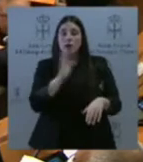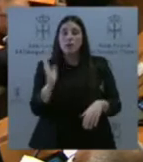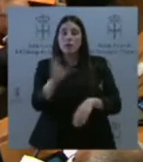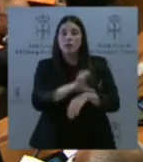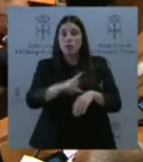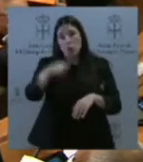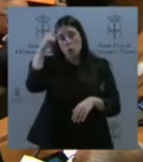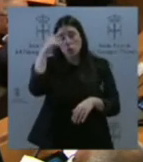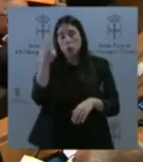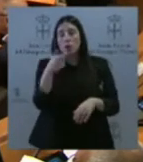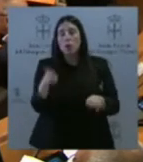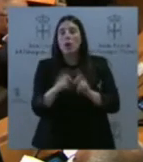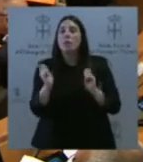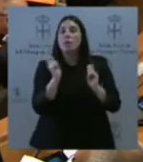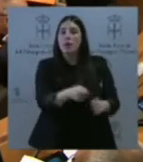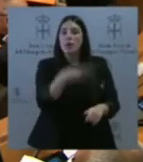interés cultural.